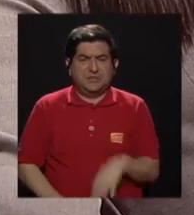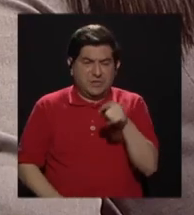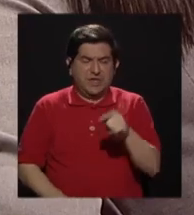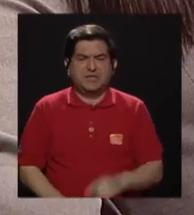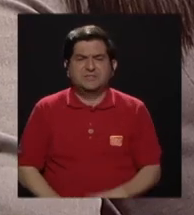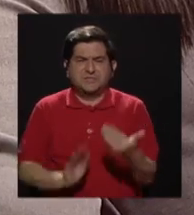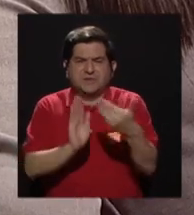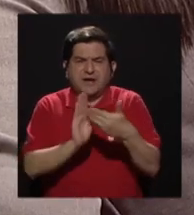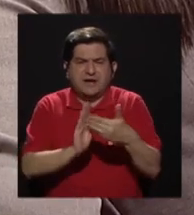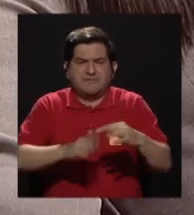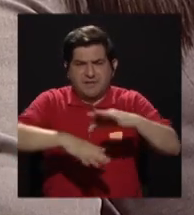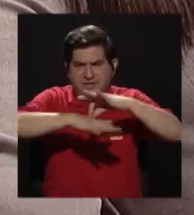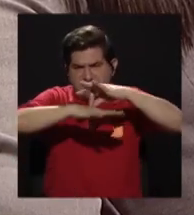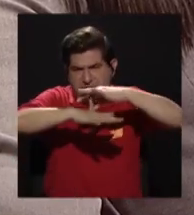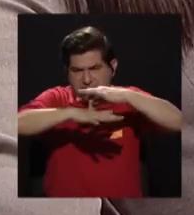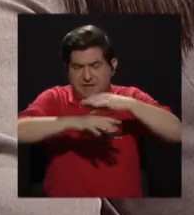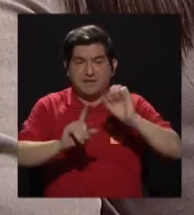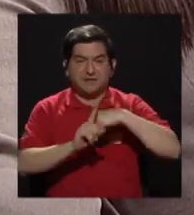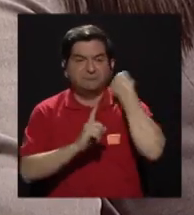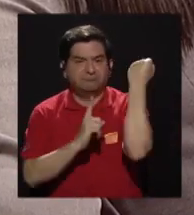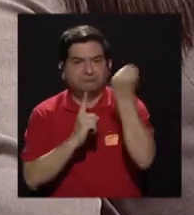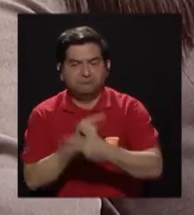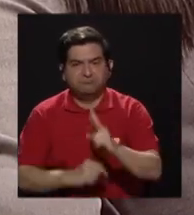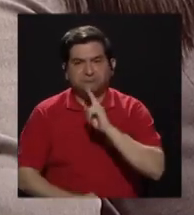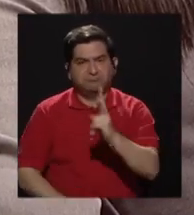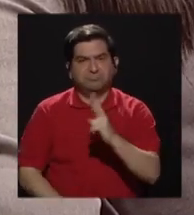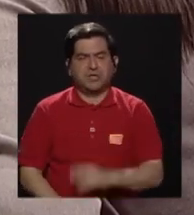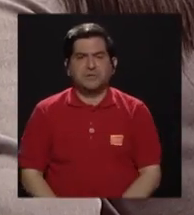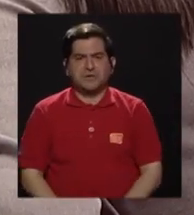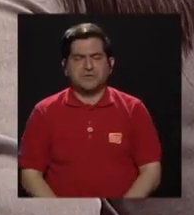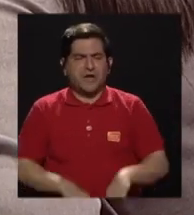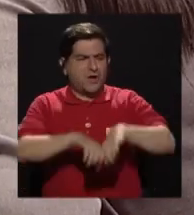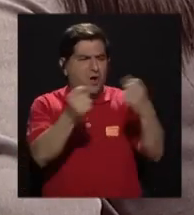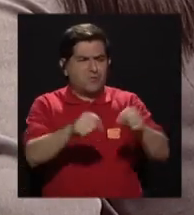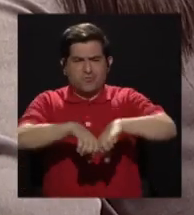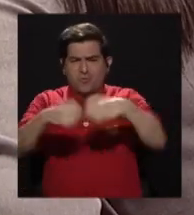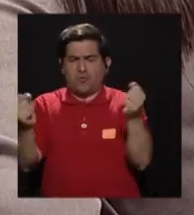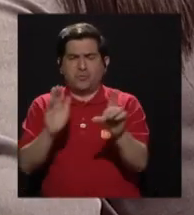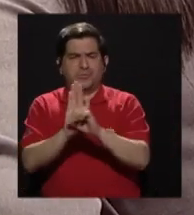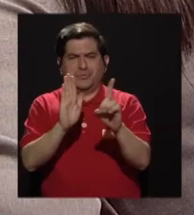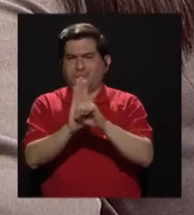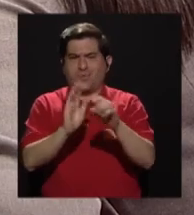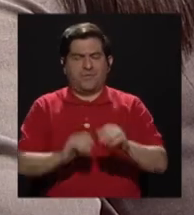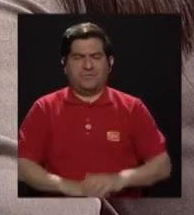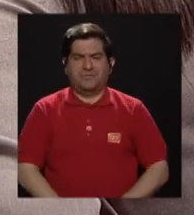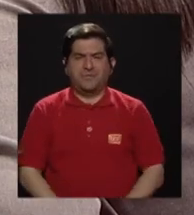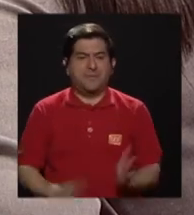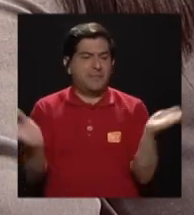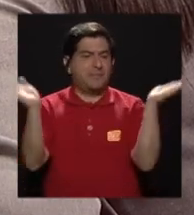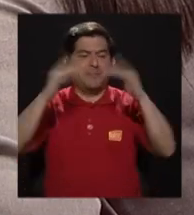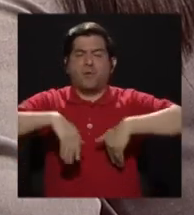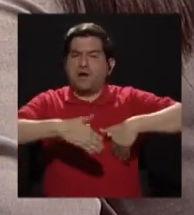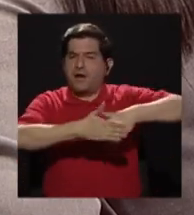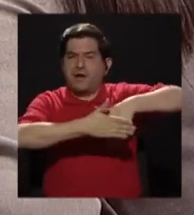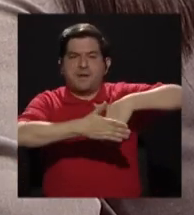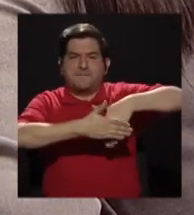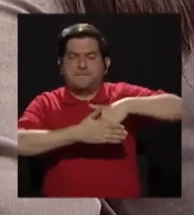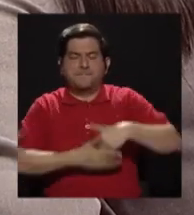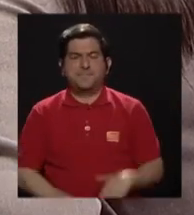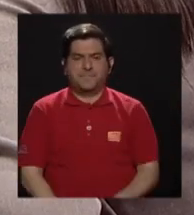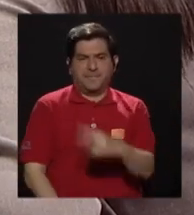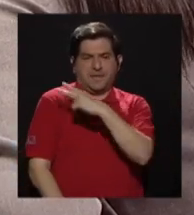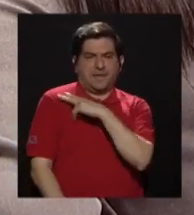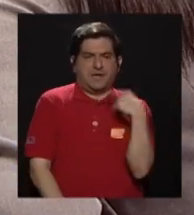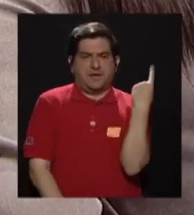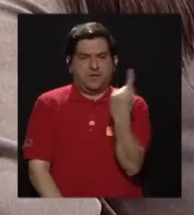piel. Entonces, hay condiciones realmente de mucha violación de derechos. No hay ningún impedimento que los patrones, ¿verdad?,